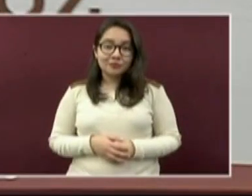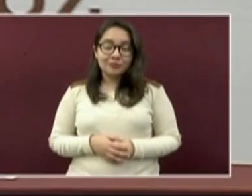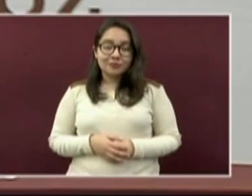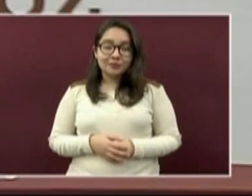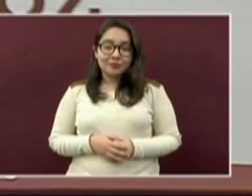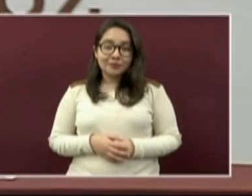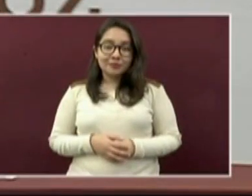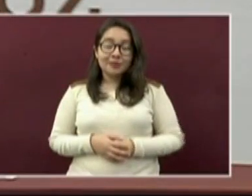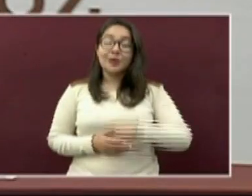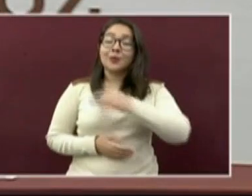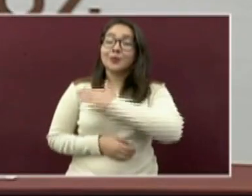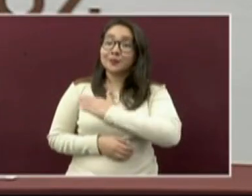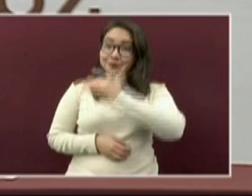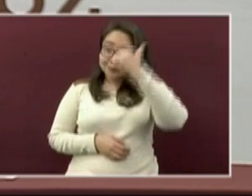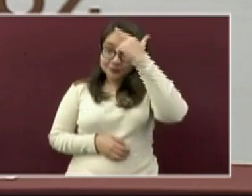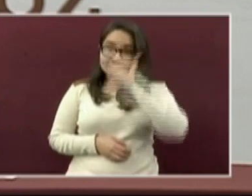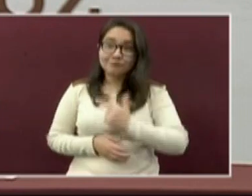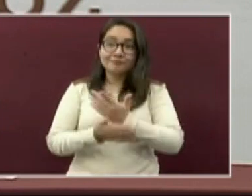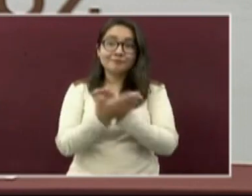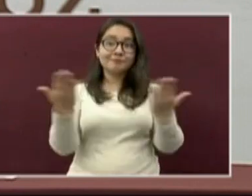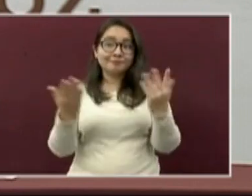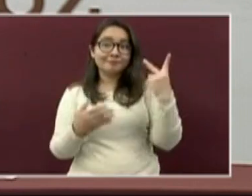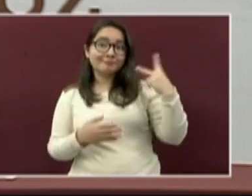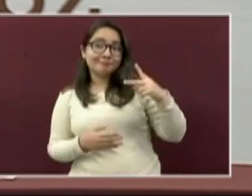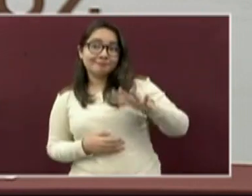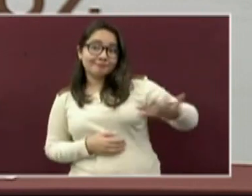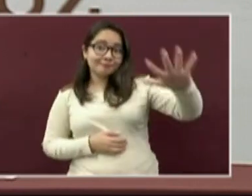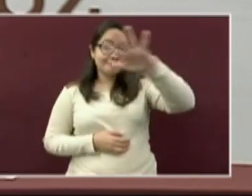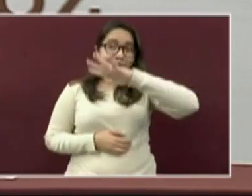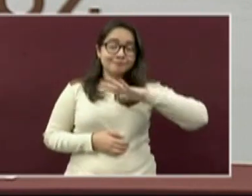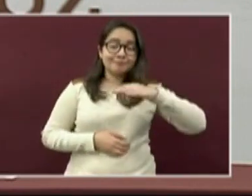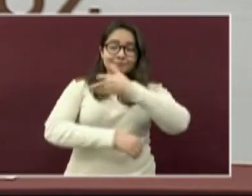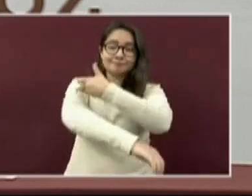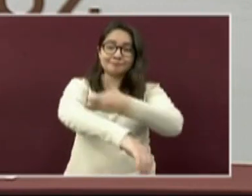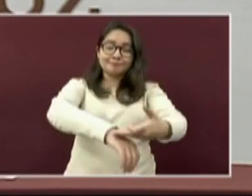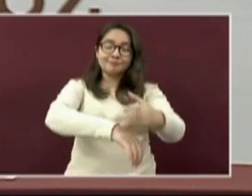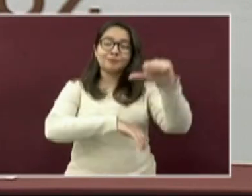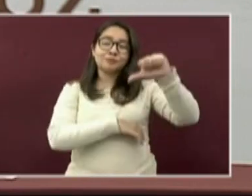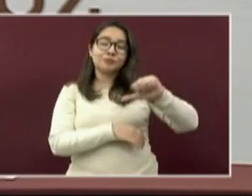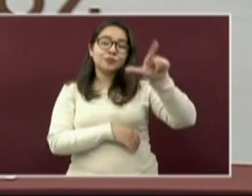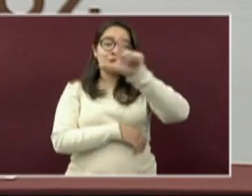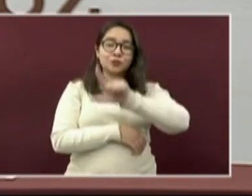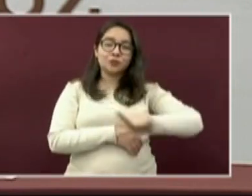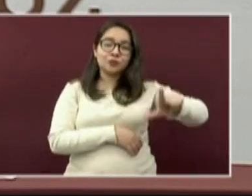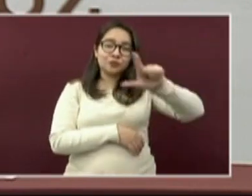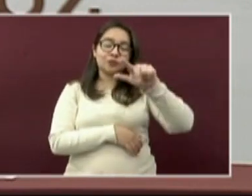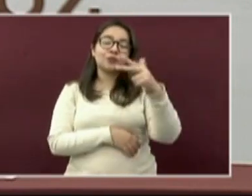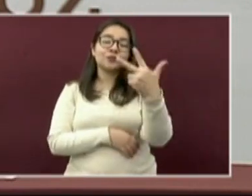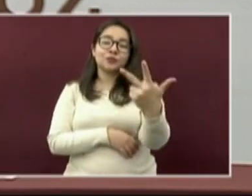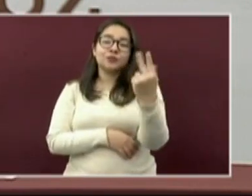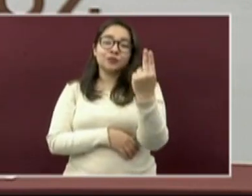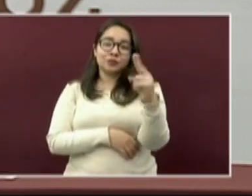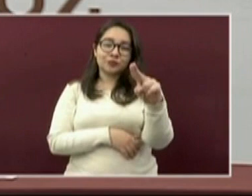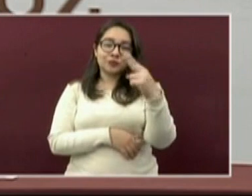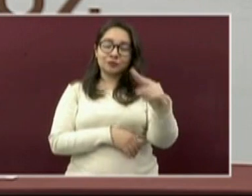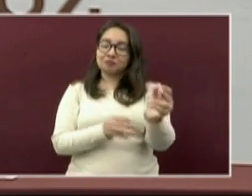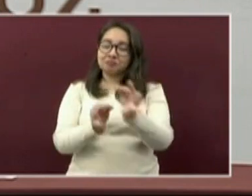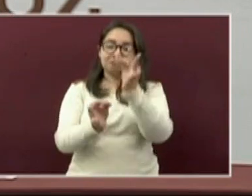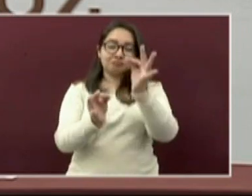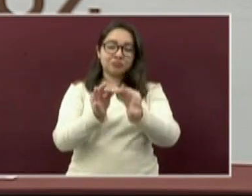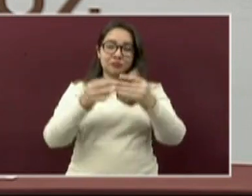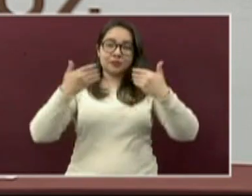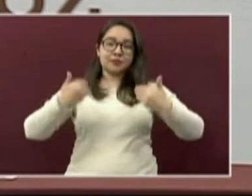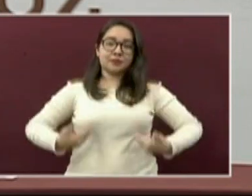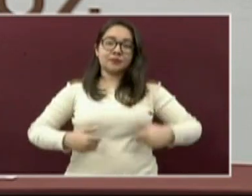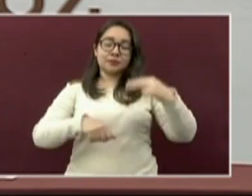muy buenas noches familia veracruzana es lunes 8 de noviembre y ya estamos listos un servidor roberto ramos